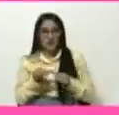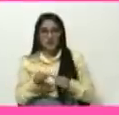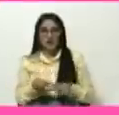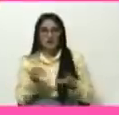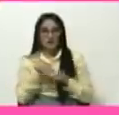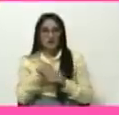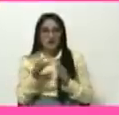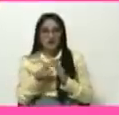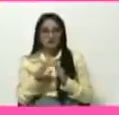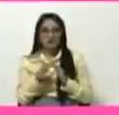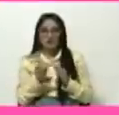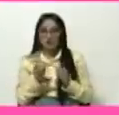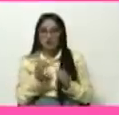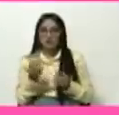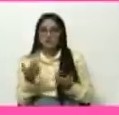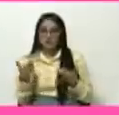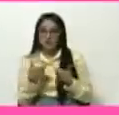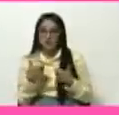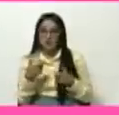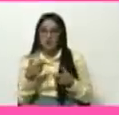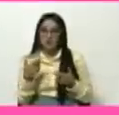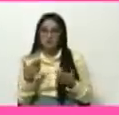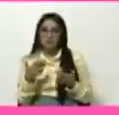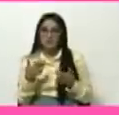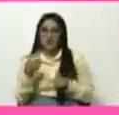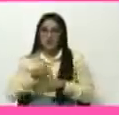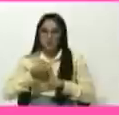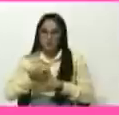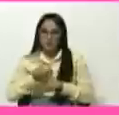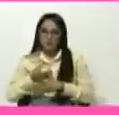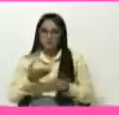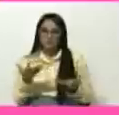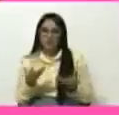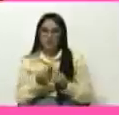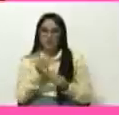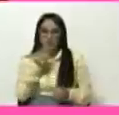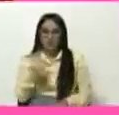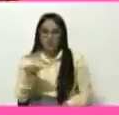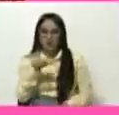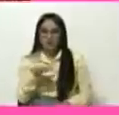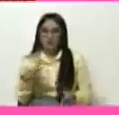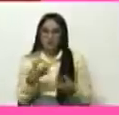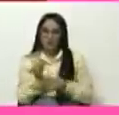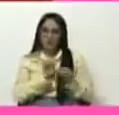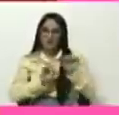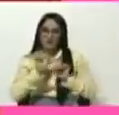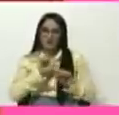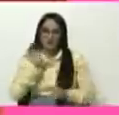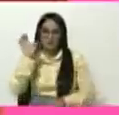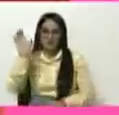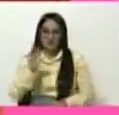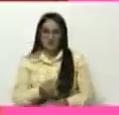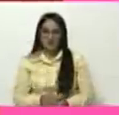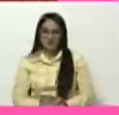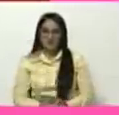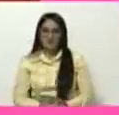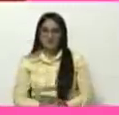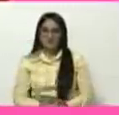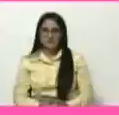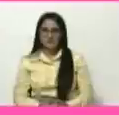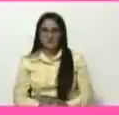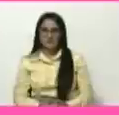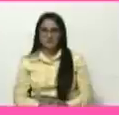casa, sino que nos vamos al combate junto al pueblo, junto a la Fuerza Armada, junto a todo un país para defender esta patria. ¿Eh?